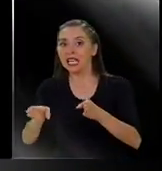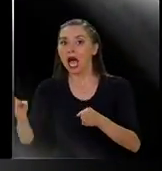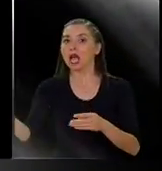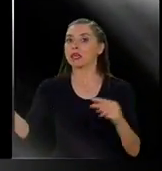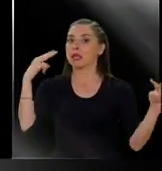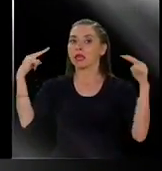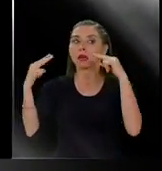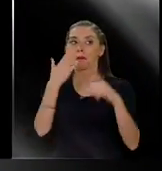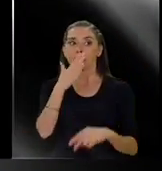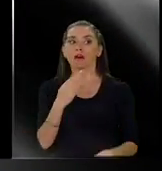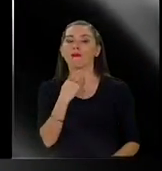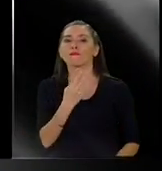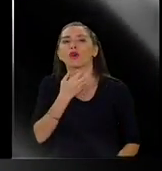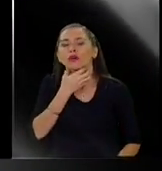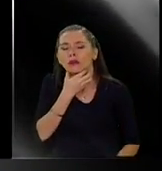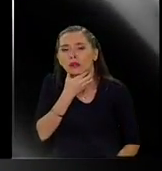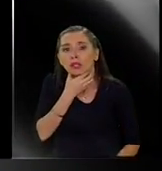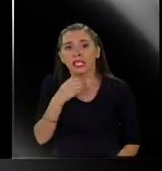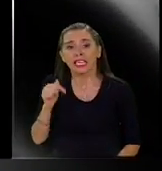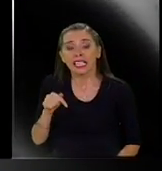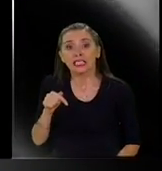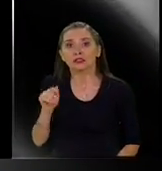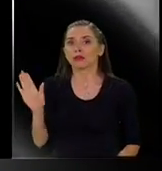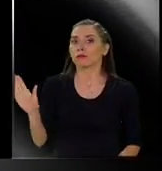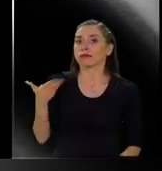sido difícil.